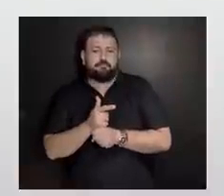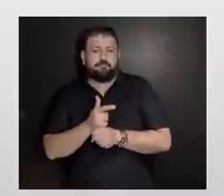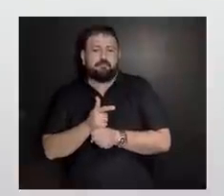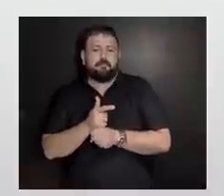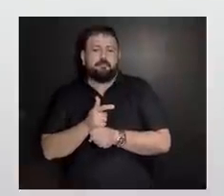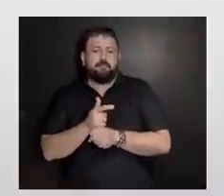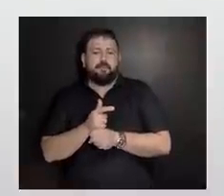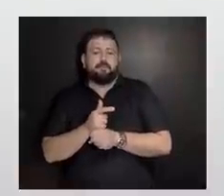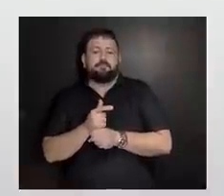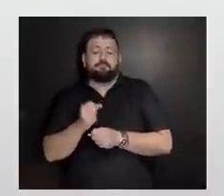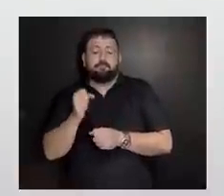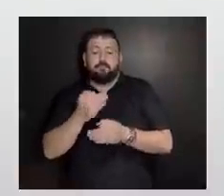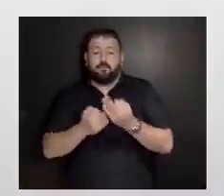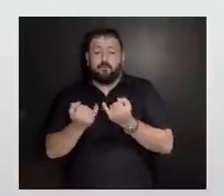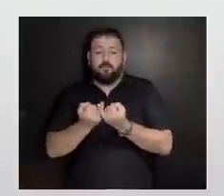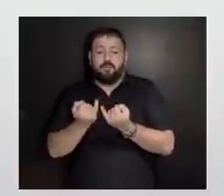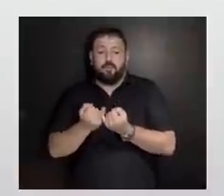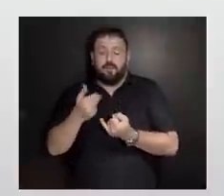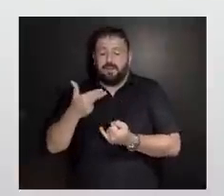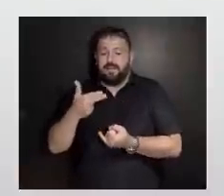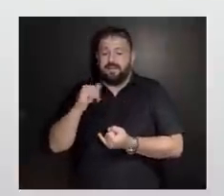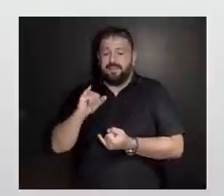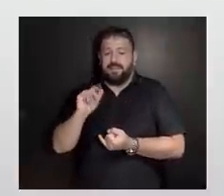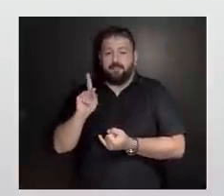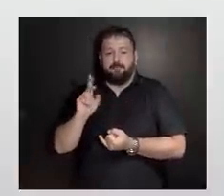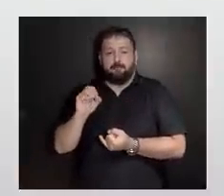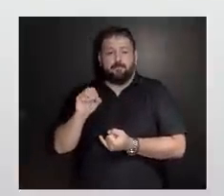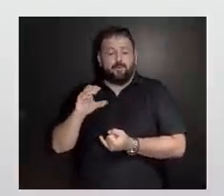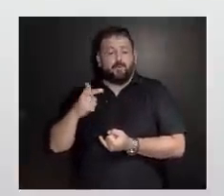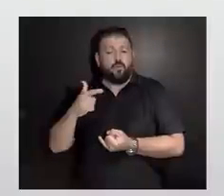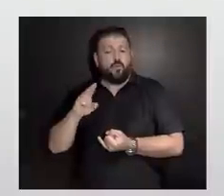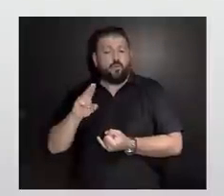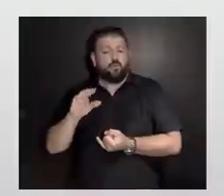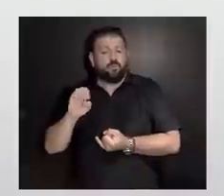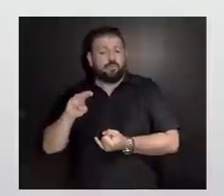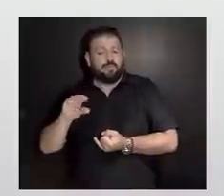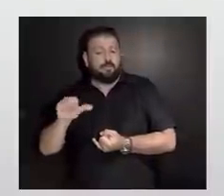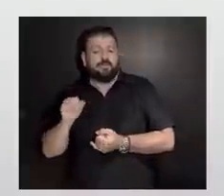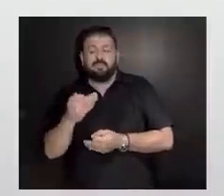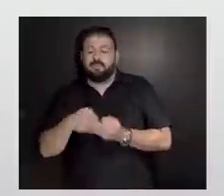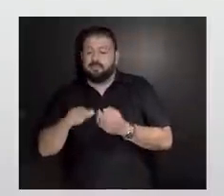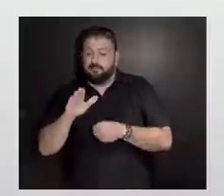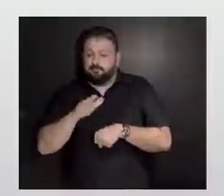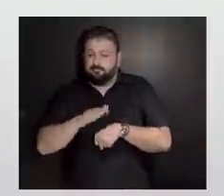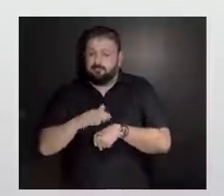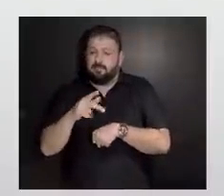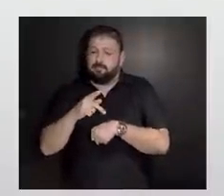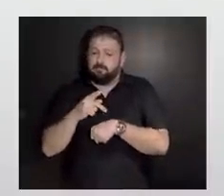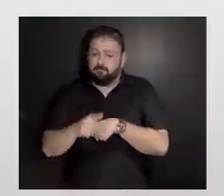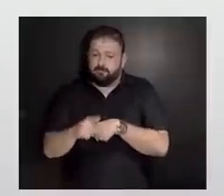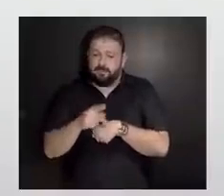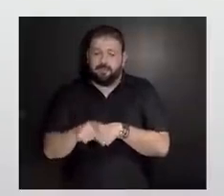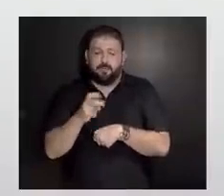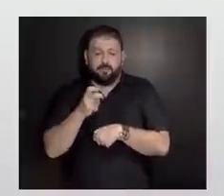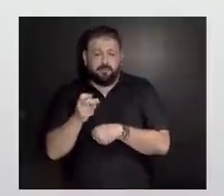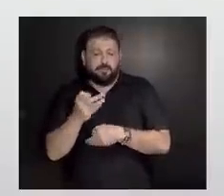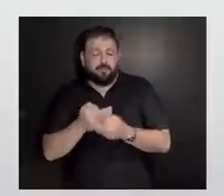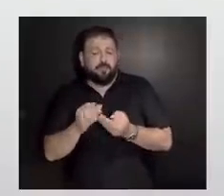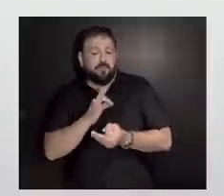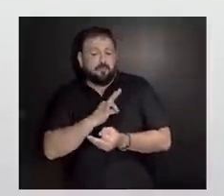aquí, porque las hipoglucemias son más peligrosas que las hiperglucemias. Es más peligroso que se te baje la glucosa a que se te